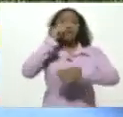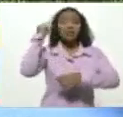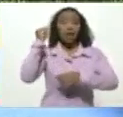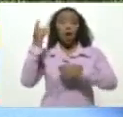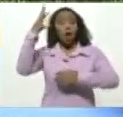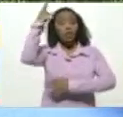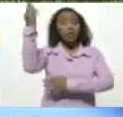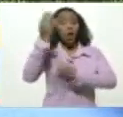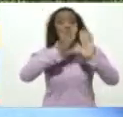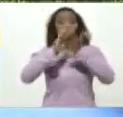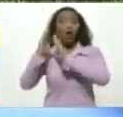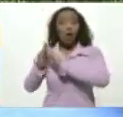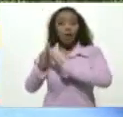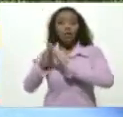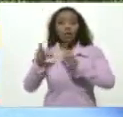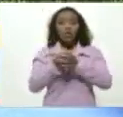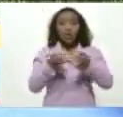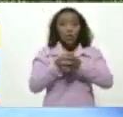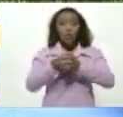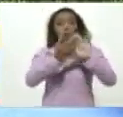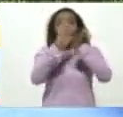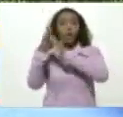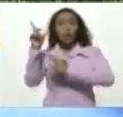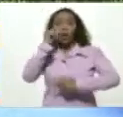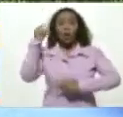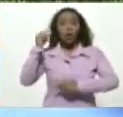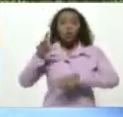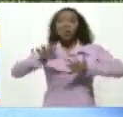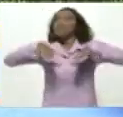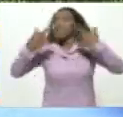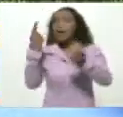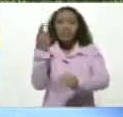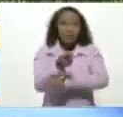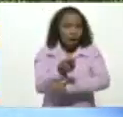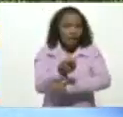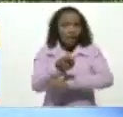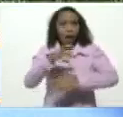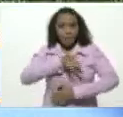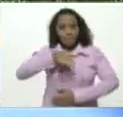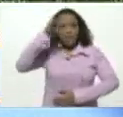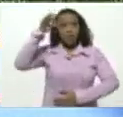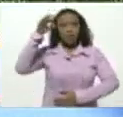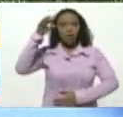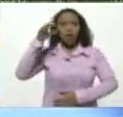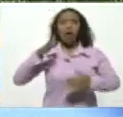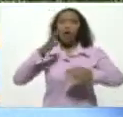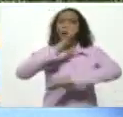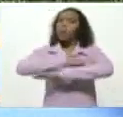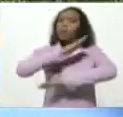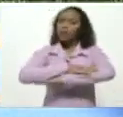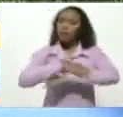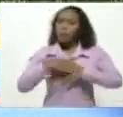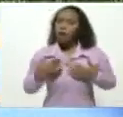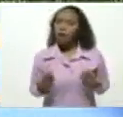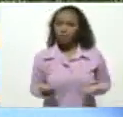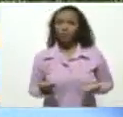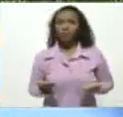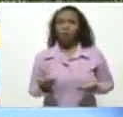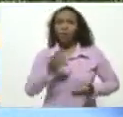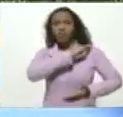consejos comunales, de las comunas, de los comuneros y comuneras. ¿Cuál debe ser el espíritu? la actitud y